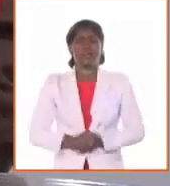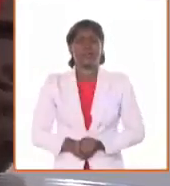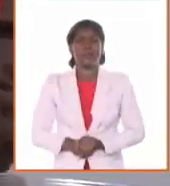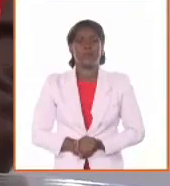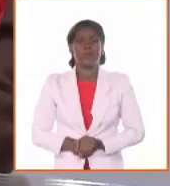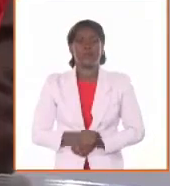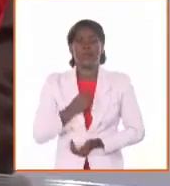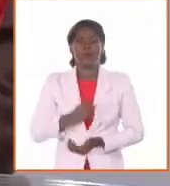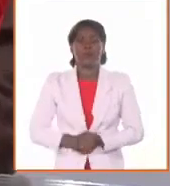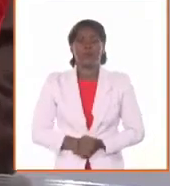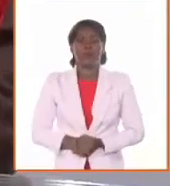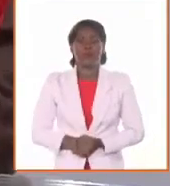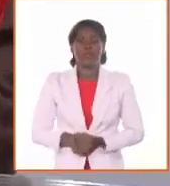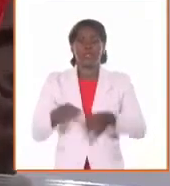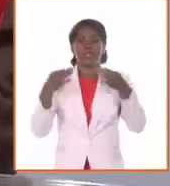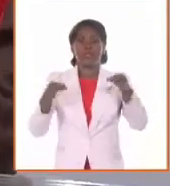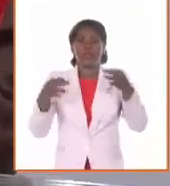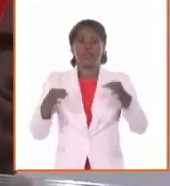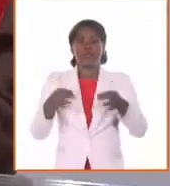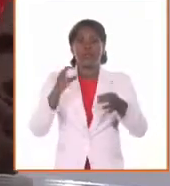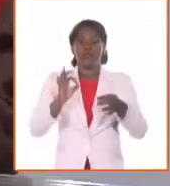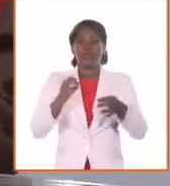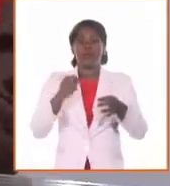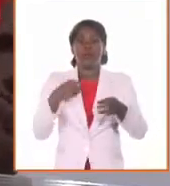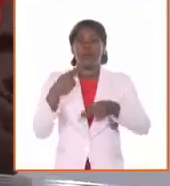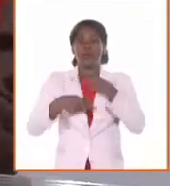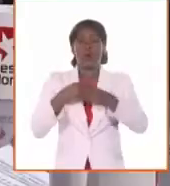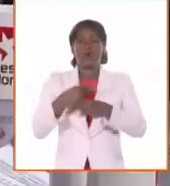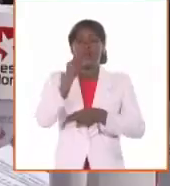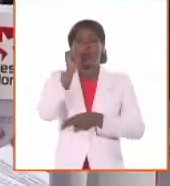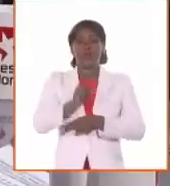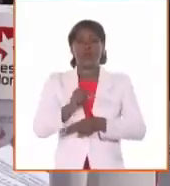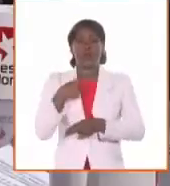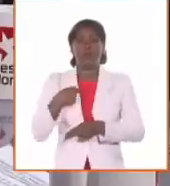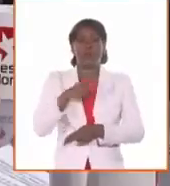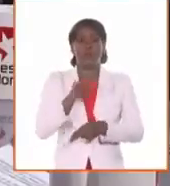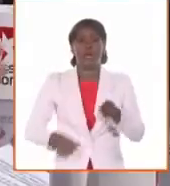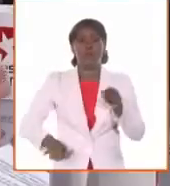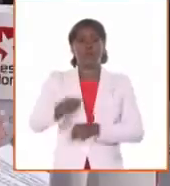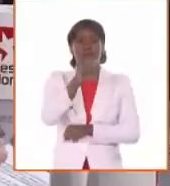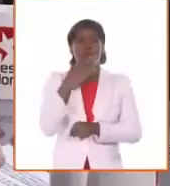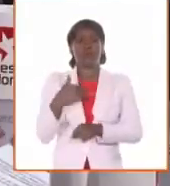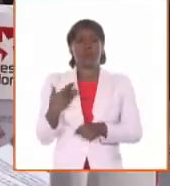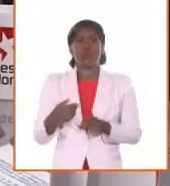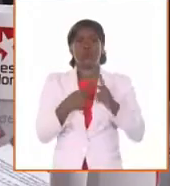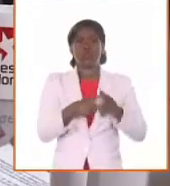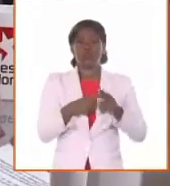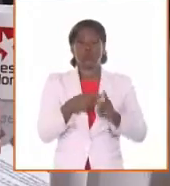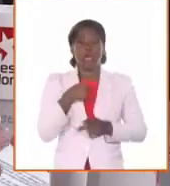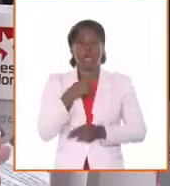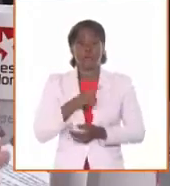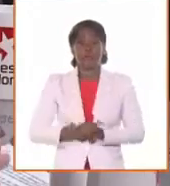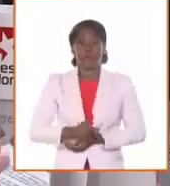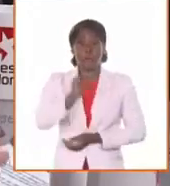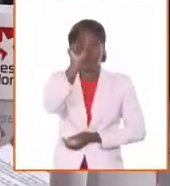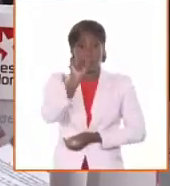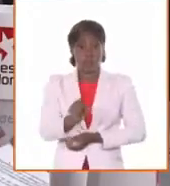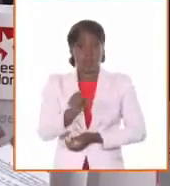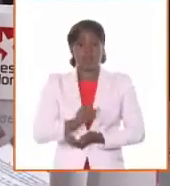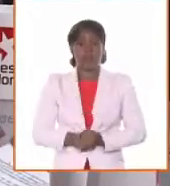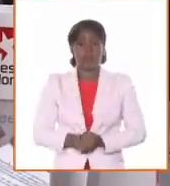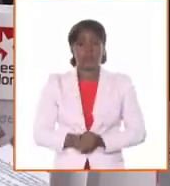de notas que conten al margen de los asientos registrales Esto no es así es decir el registrador puede certificar